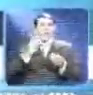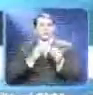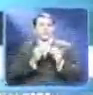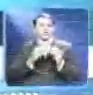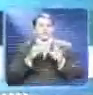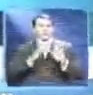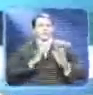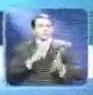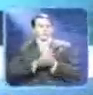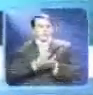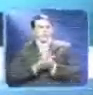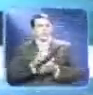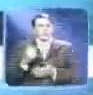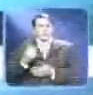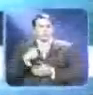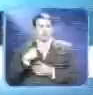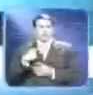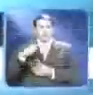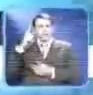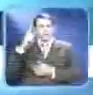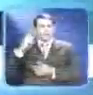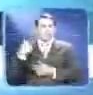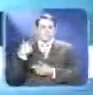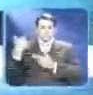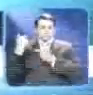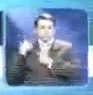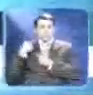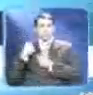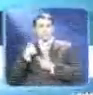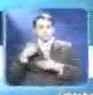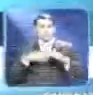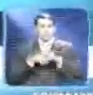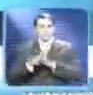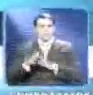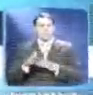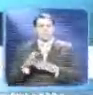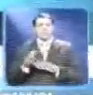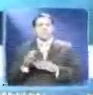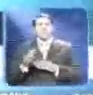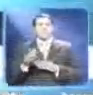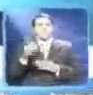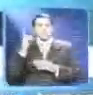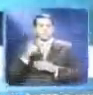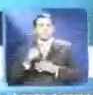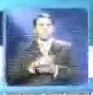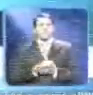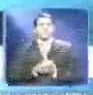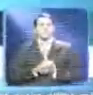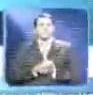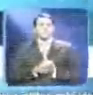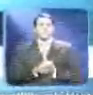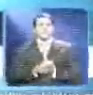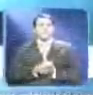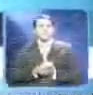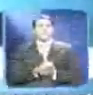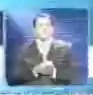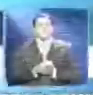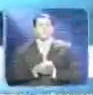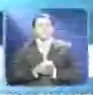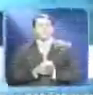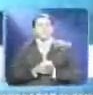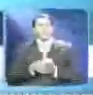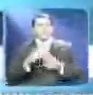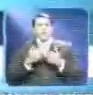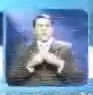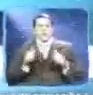y, yo, en razón de mis competencias, accedía, debía ser previa a